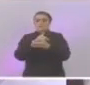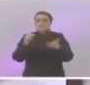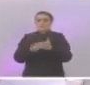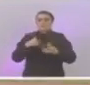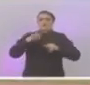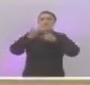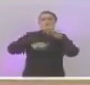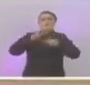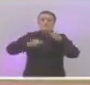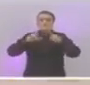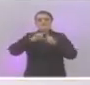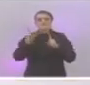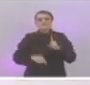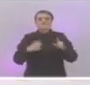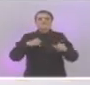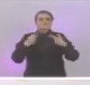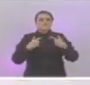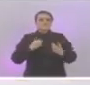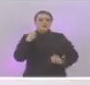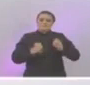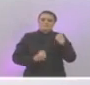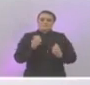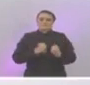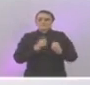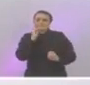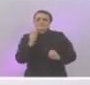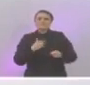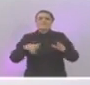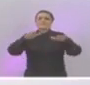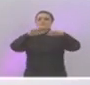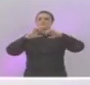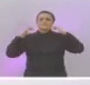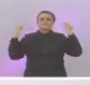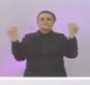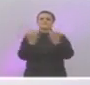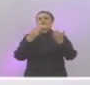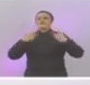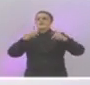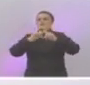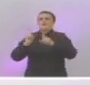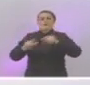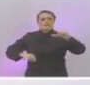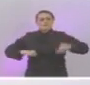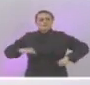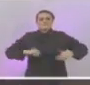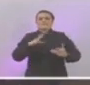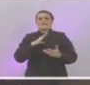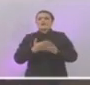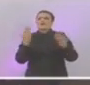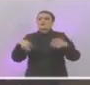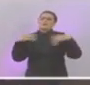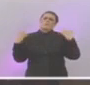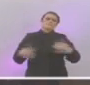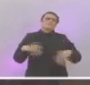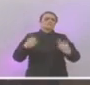nuestra Feria Nacional, en las carreras atléticas, en los estadios, actividades en las que se genera una